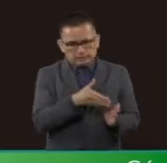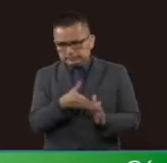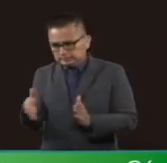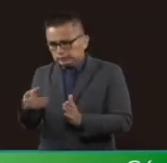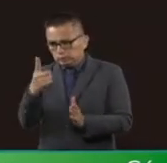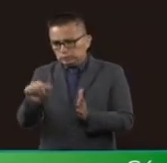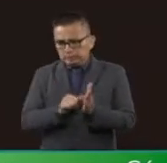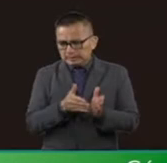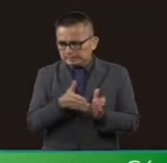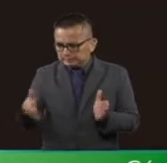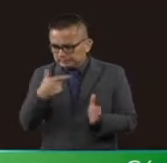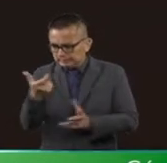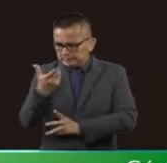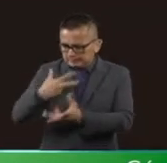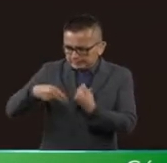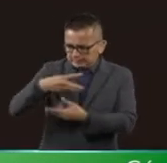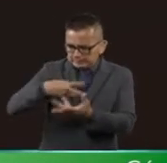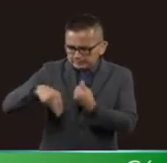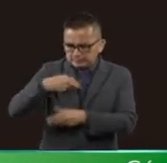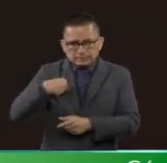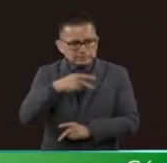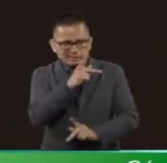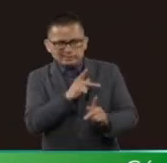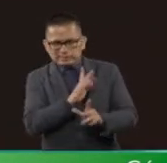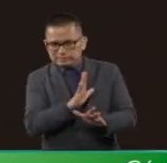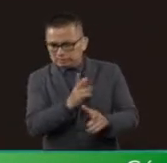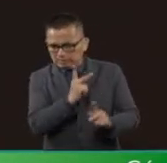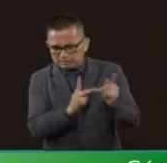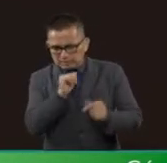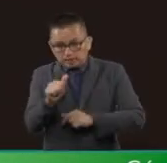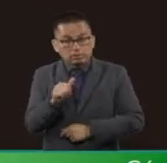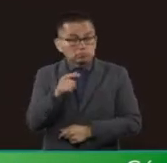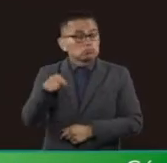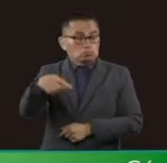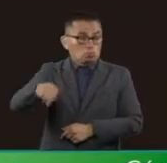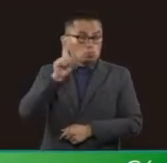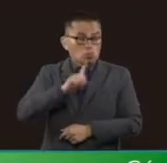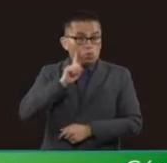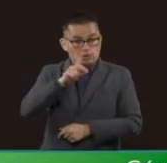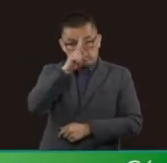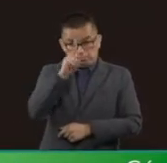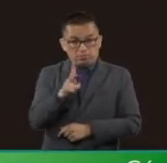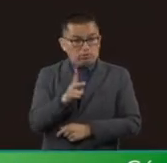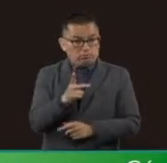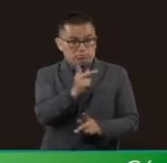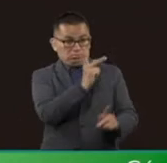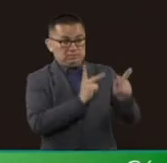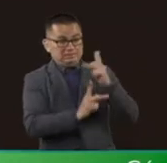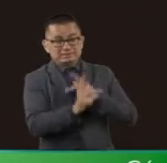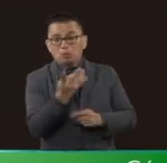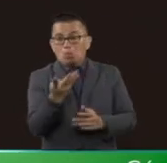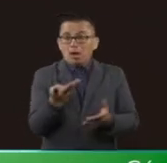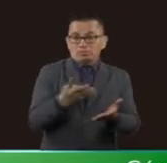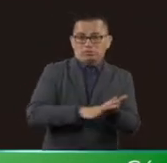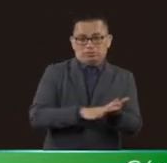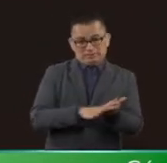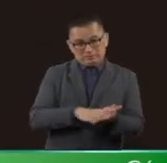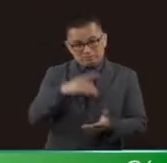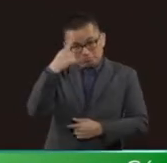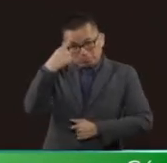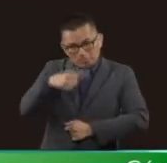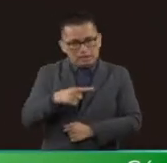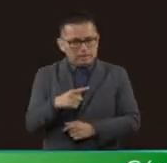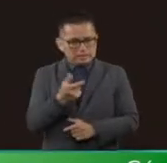pedido prestado. Y las mujeres, además, piden 4 veces más que los hombres prestado para salir de ese